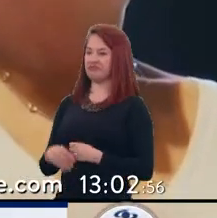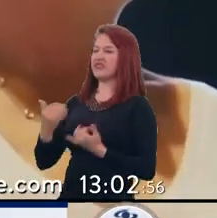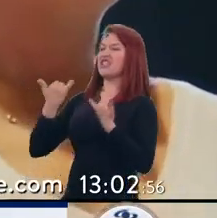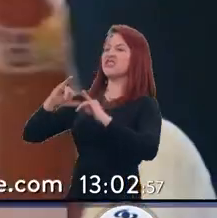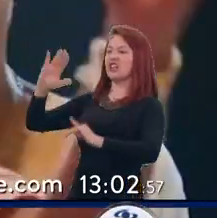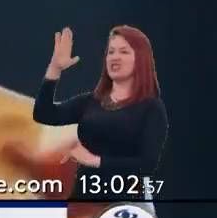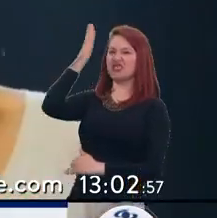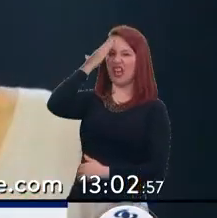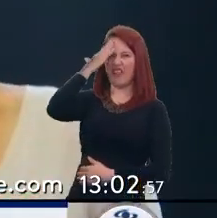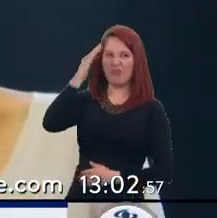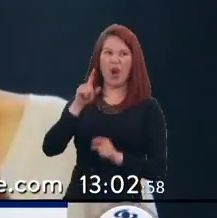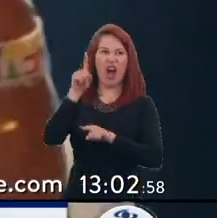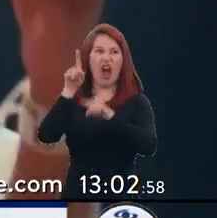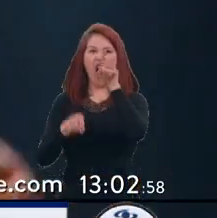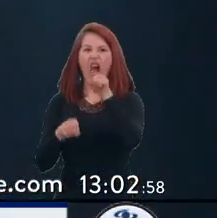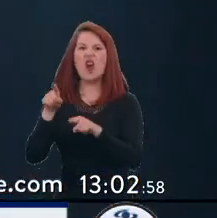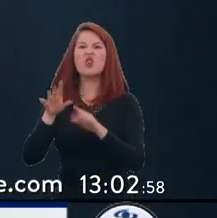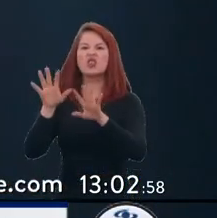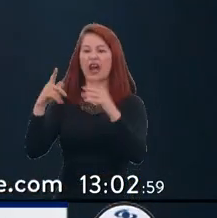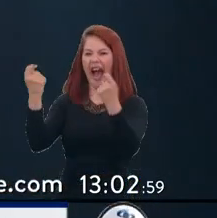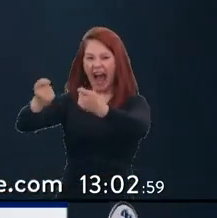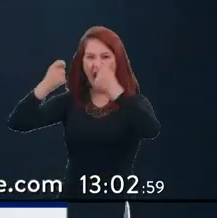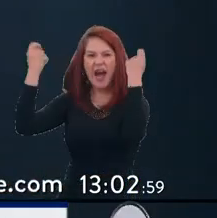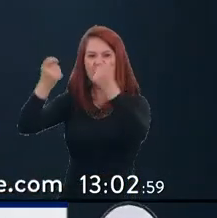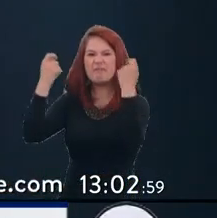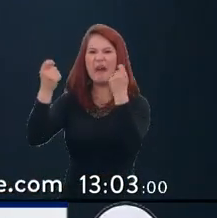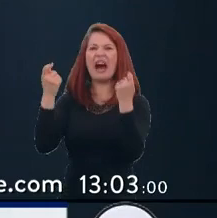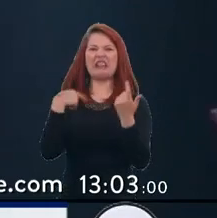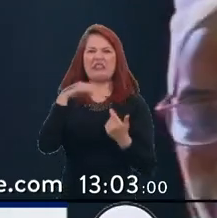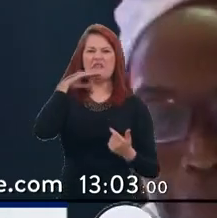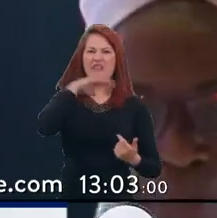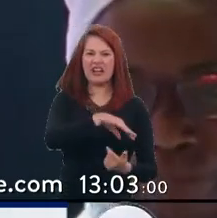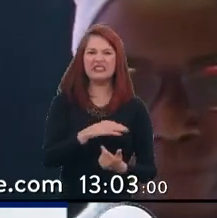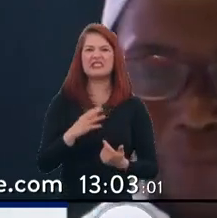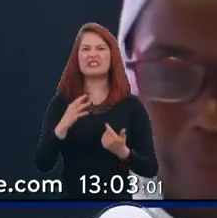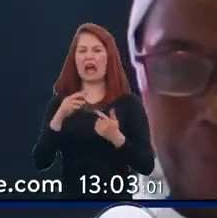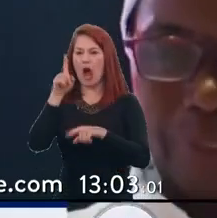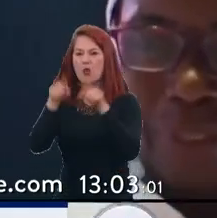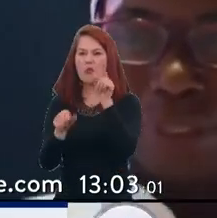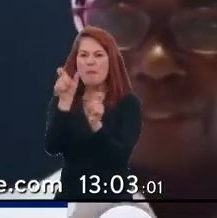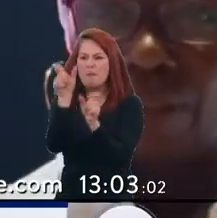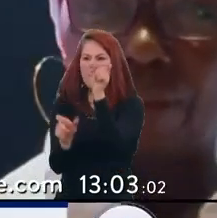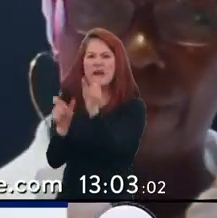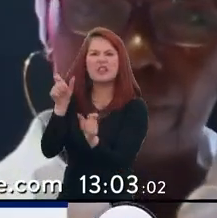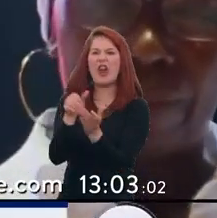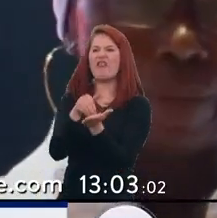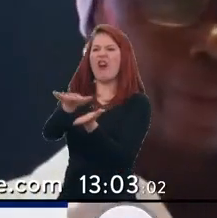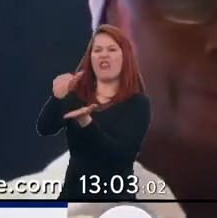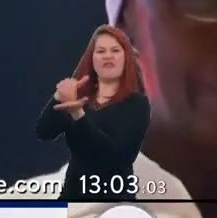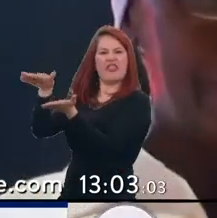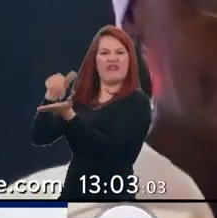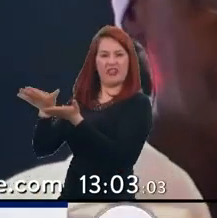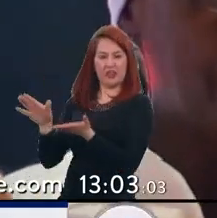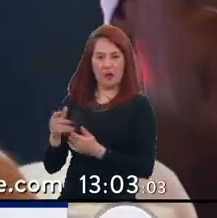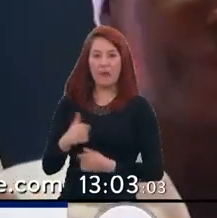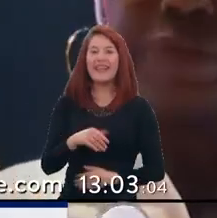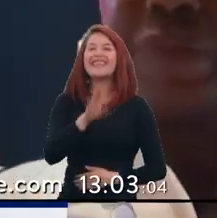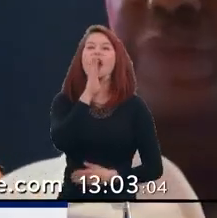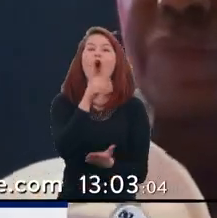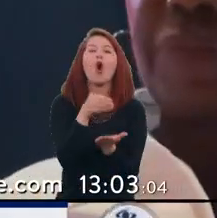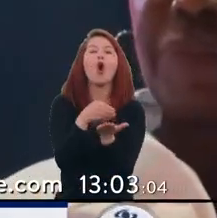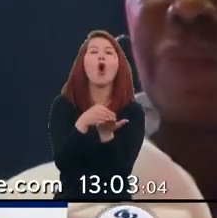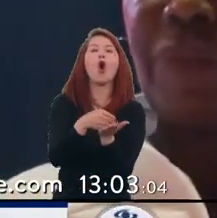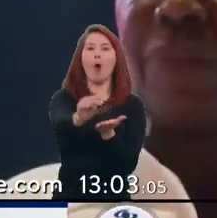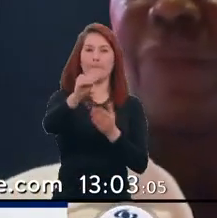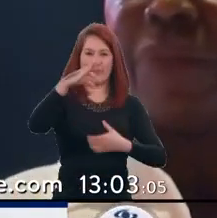que han expulsado de esas campañas oscuras a un poco de gente porque el comprador de votos cree que